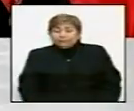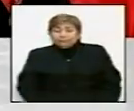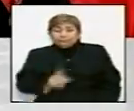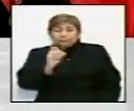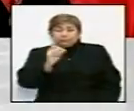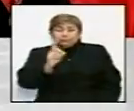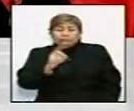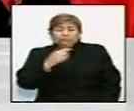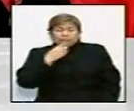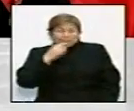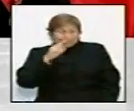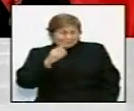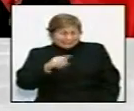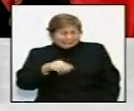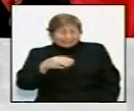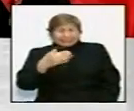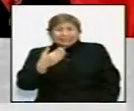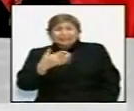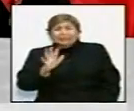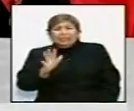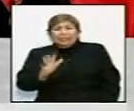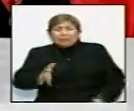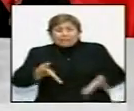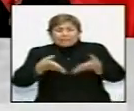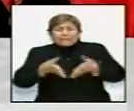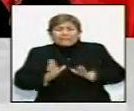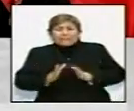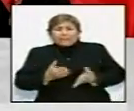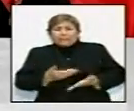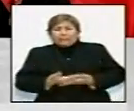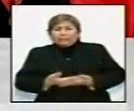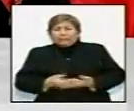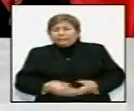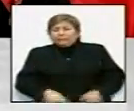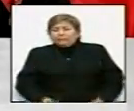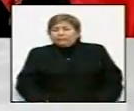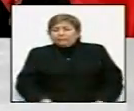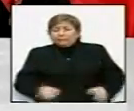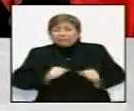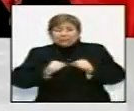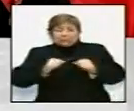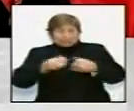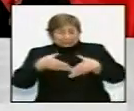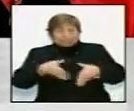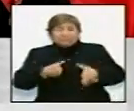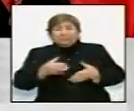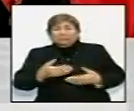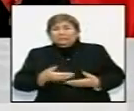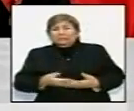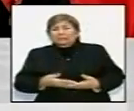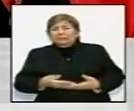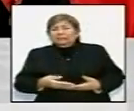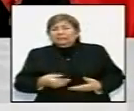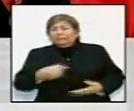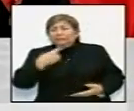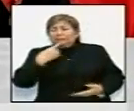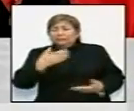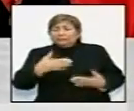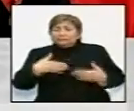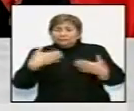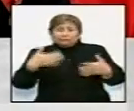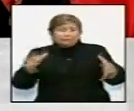de ellas ya estaba en labor de parto. Dios mío. Ya estaba en labor de parto, ya